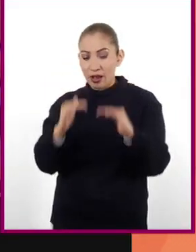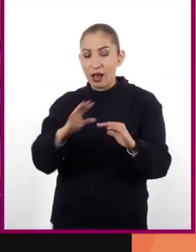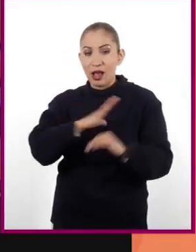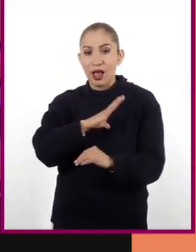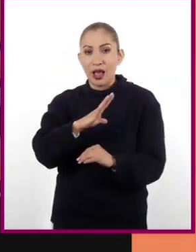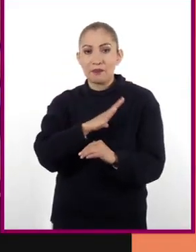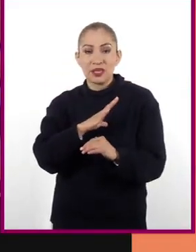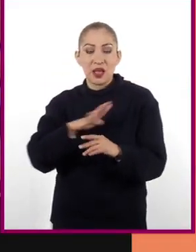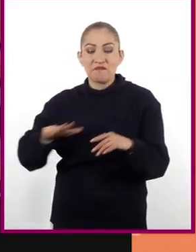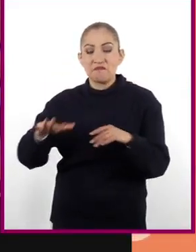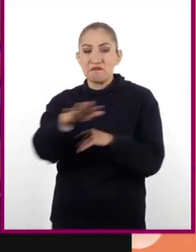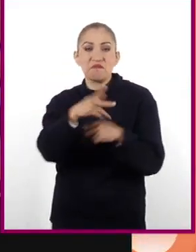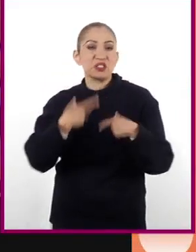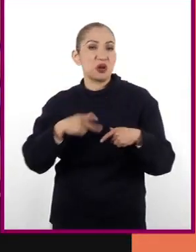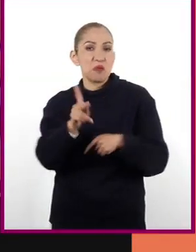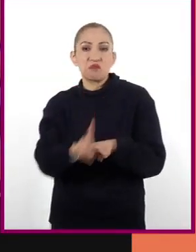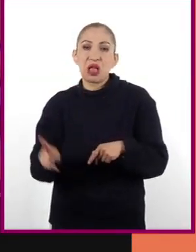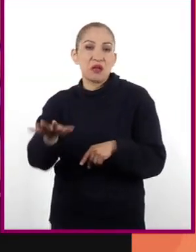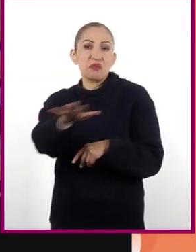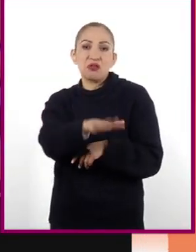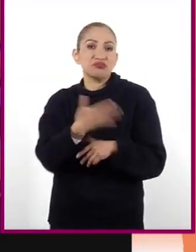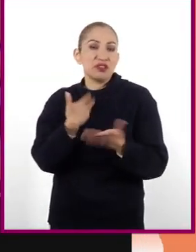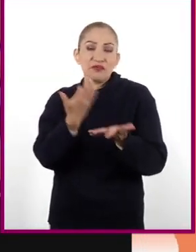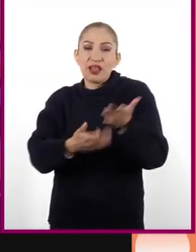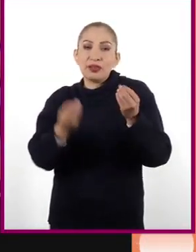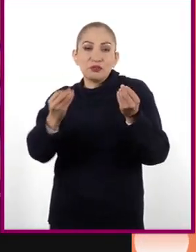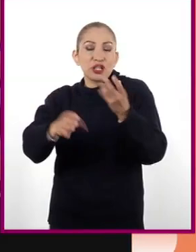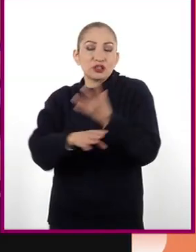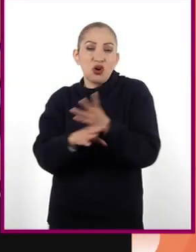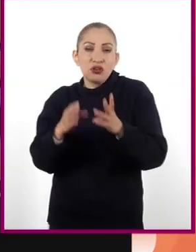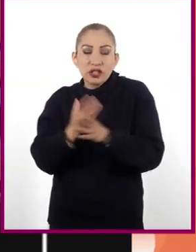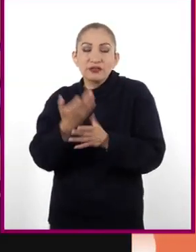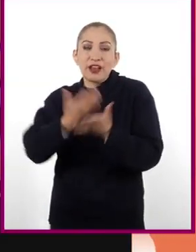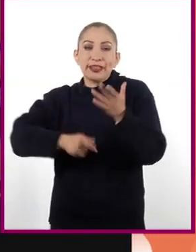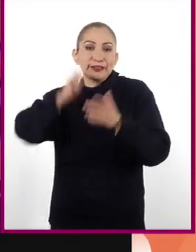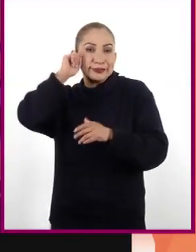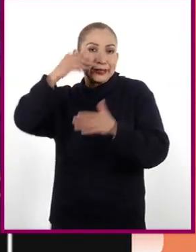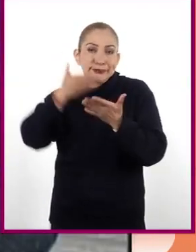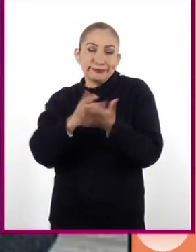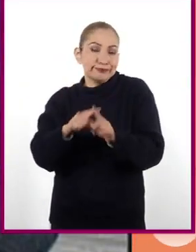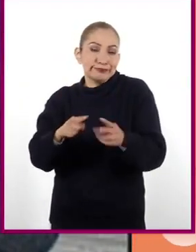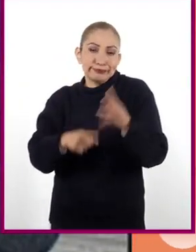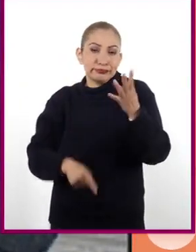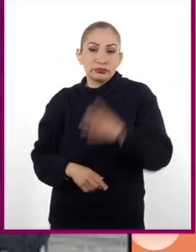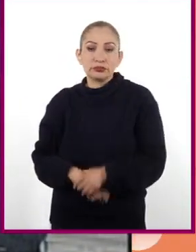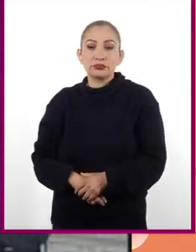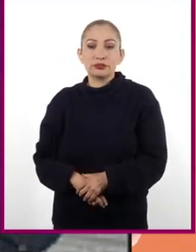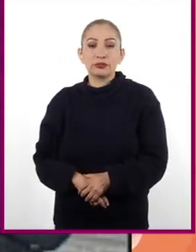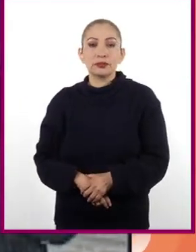había el pueblo que carecía de muchos servicios, de muchas cosas.